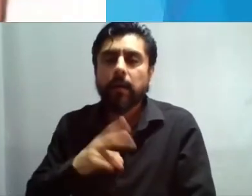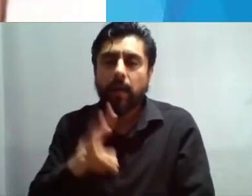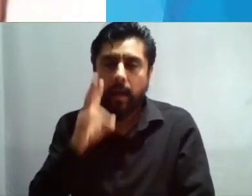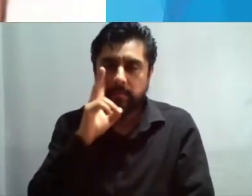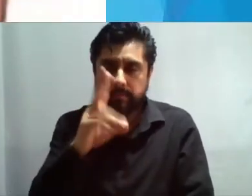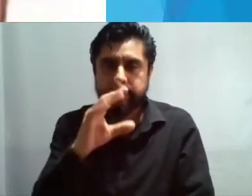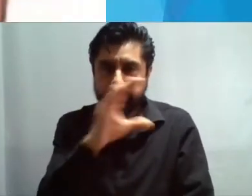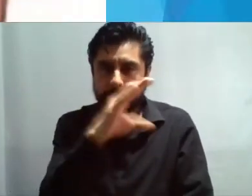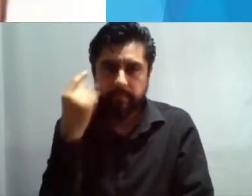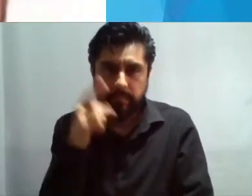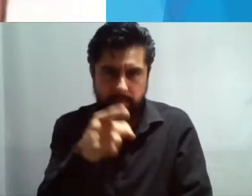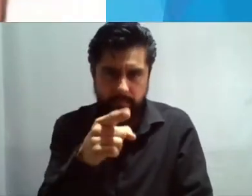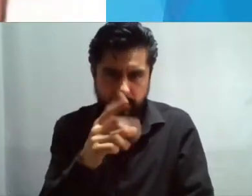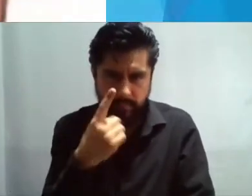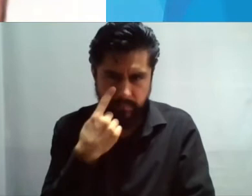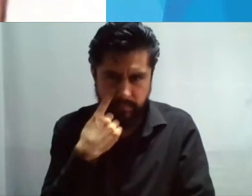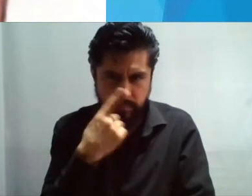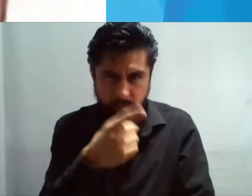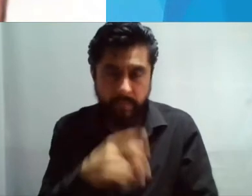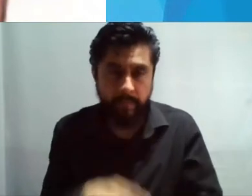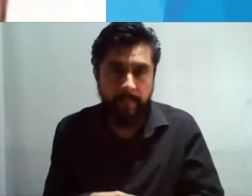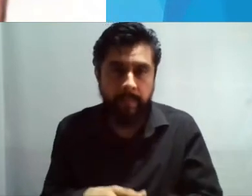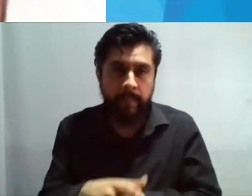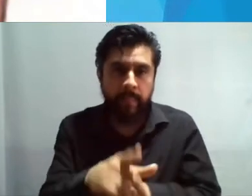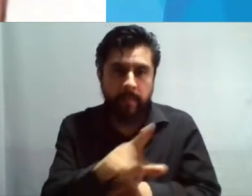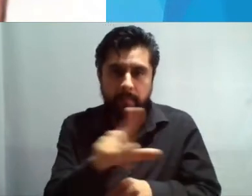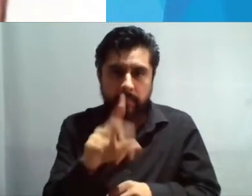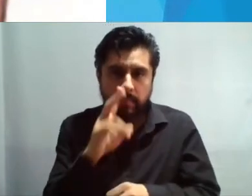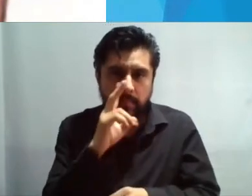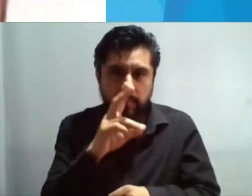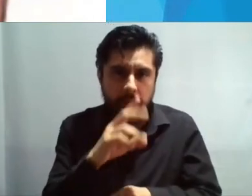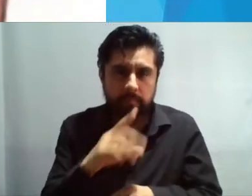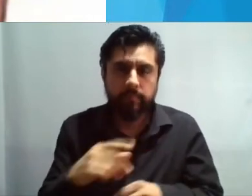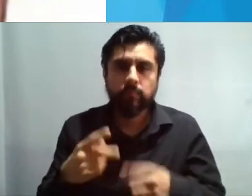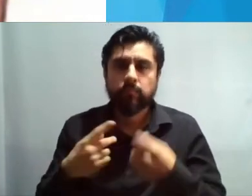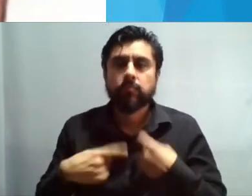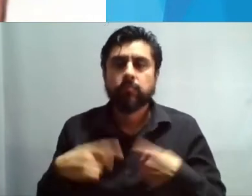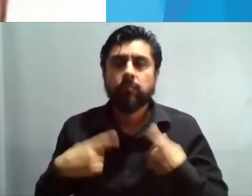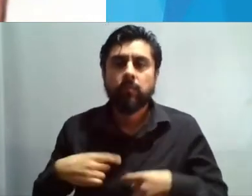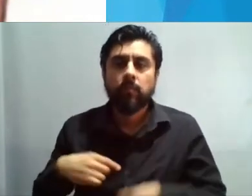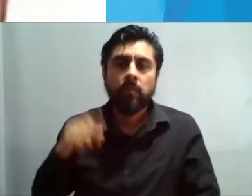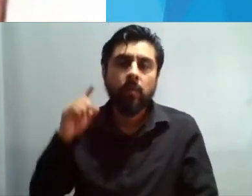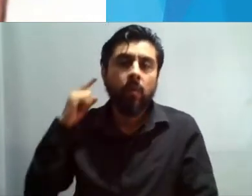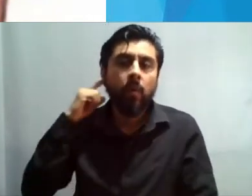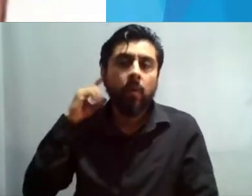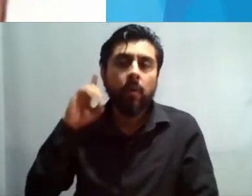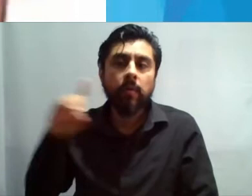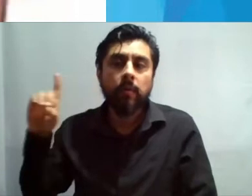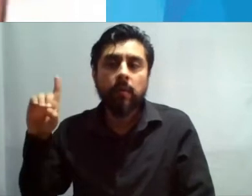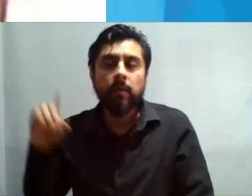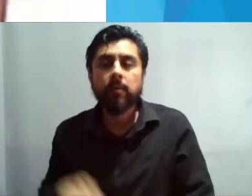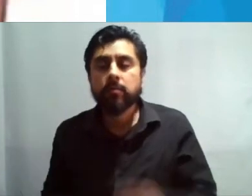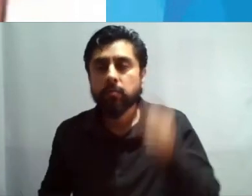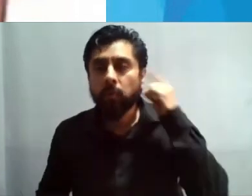por favor. Ahí por transparencia estamos viendo una persona, oído derecho, oído izquierdo, y hacia